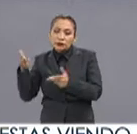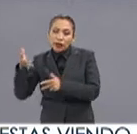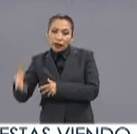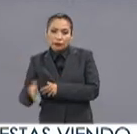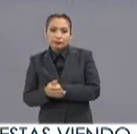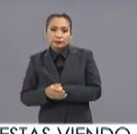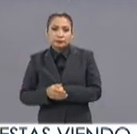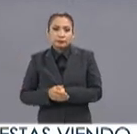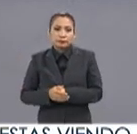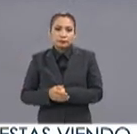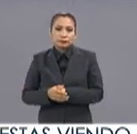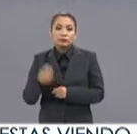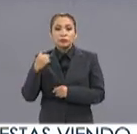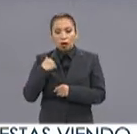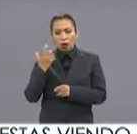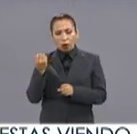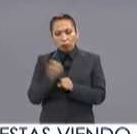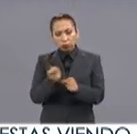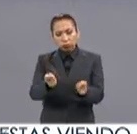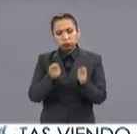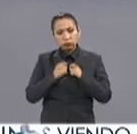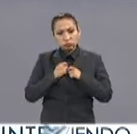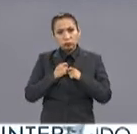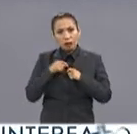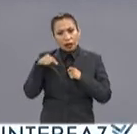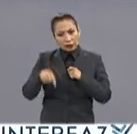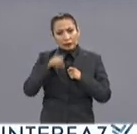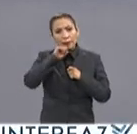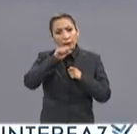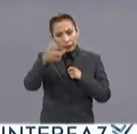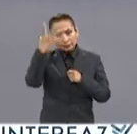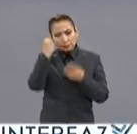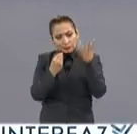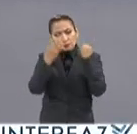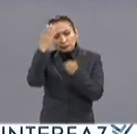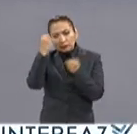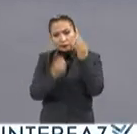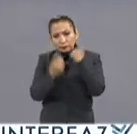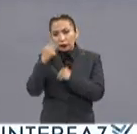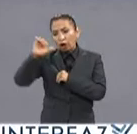que pues me ha dado la oportunidad de estar aquí también, de capacitarme